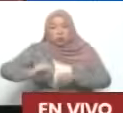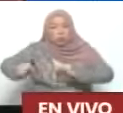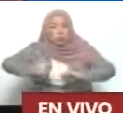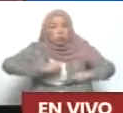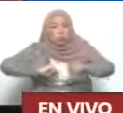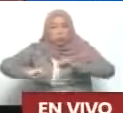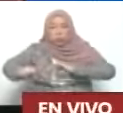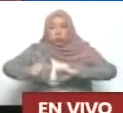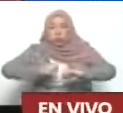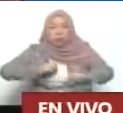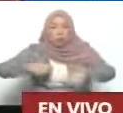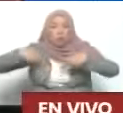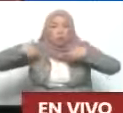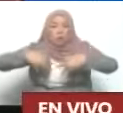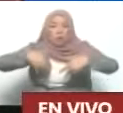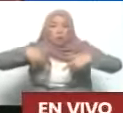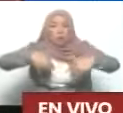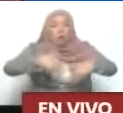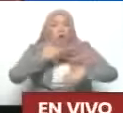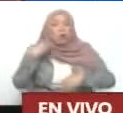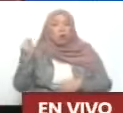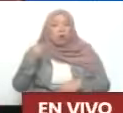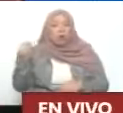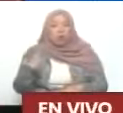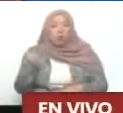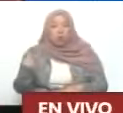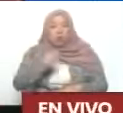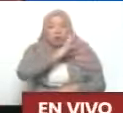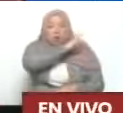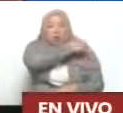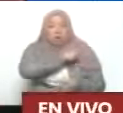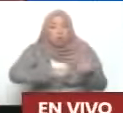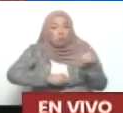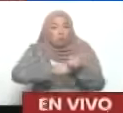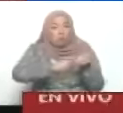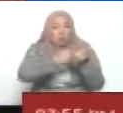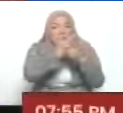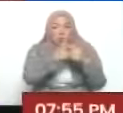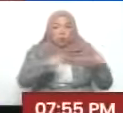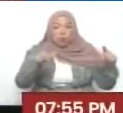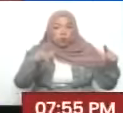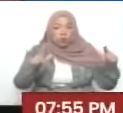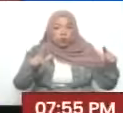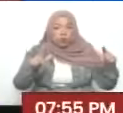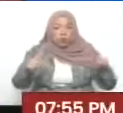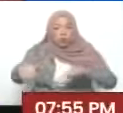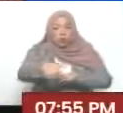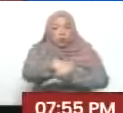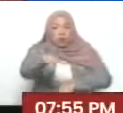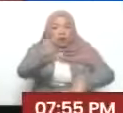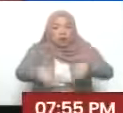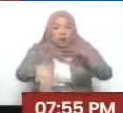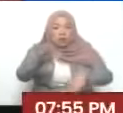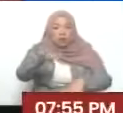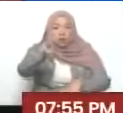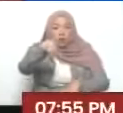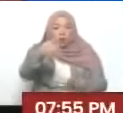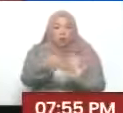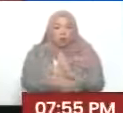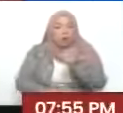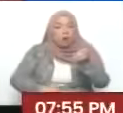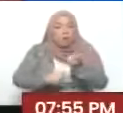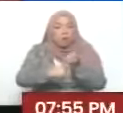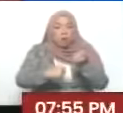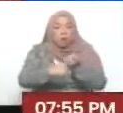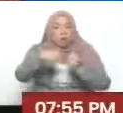movilizaciones que ha habido de la juventud en las universidades, de la gente en las calles. Es como un 15M, pero ahora a favor